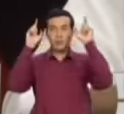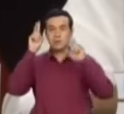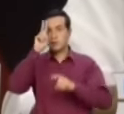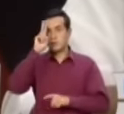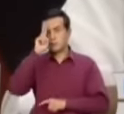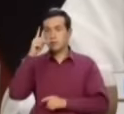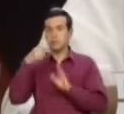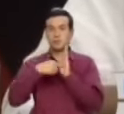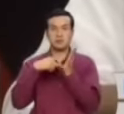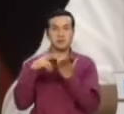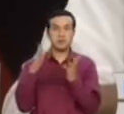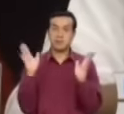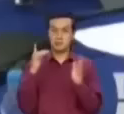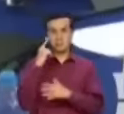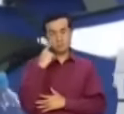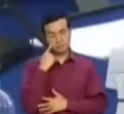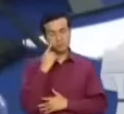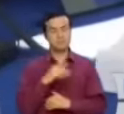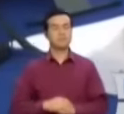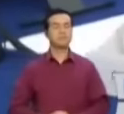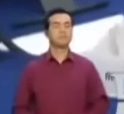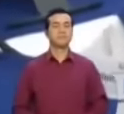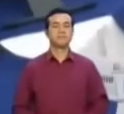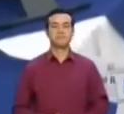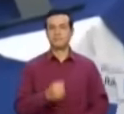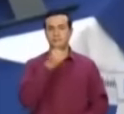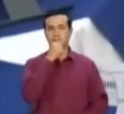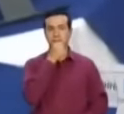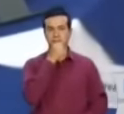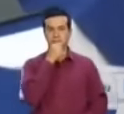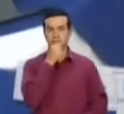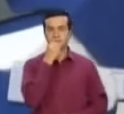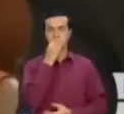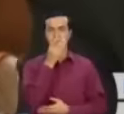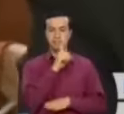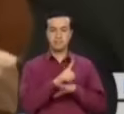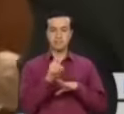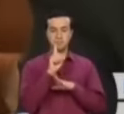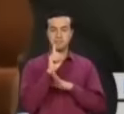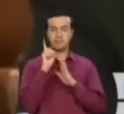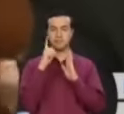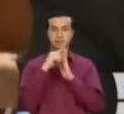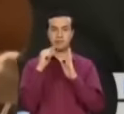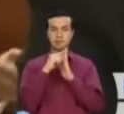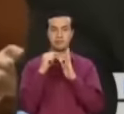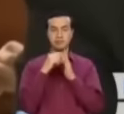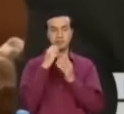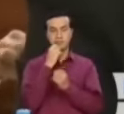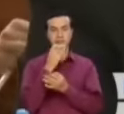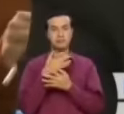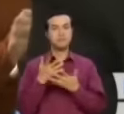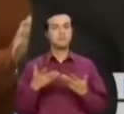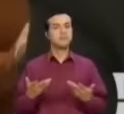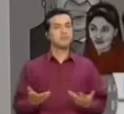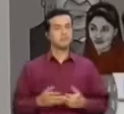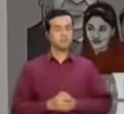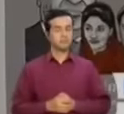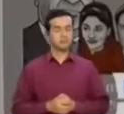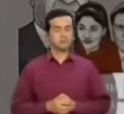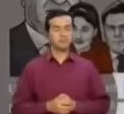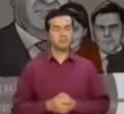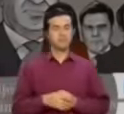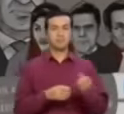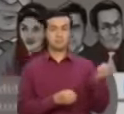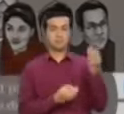para evadir impuestos. Vamos a ver quién es quién. En el conversatorio con periodistas, el director del Servicio de Rentas Internas dio a conocer que de acuerdo a